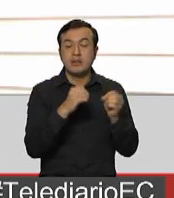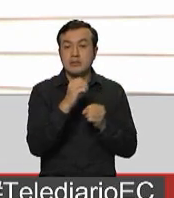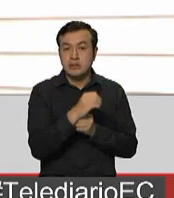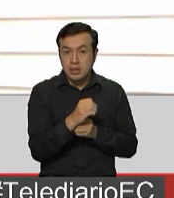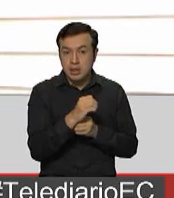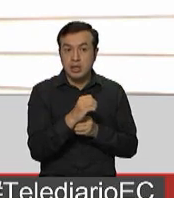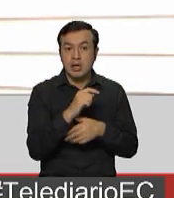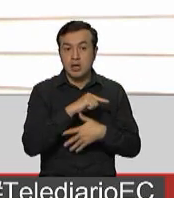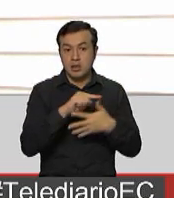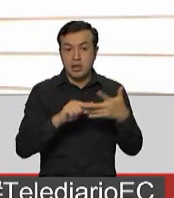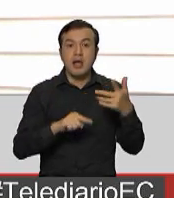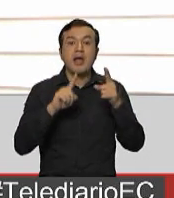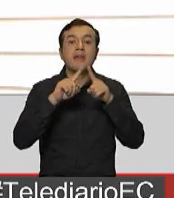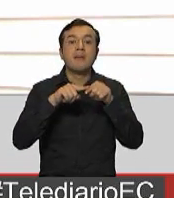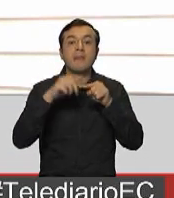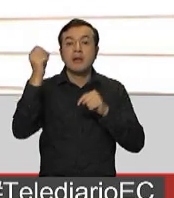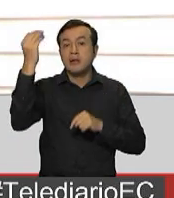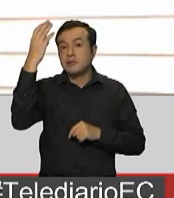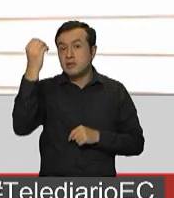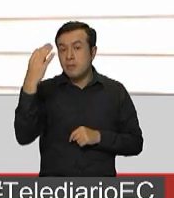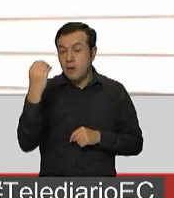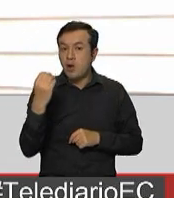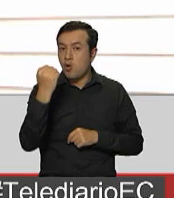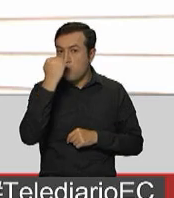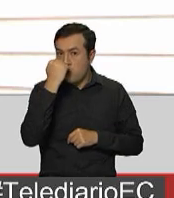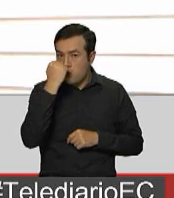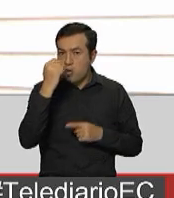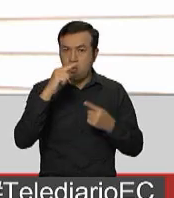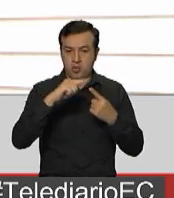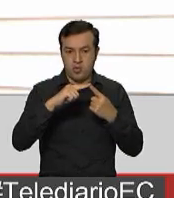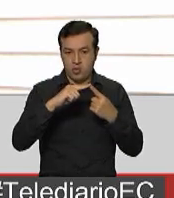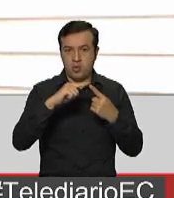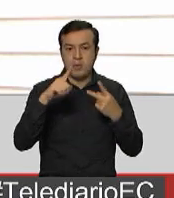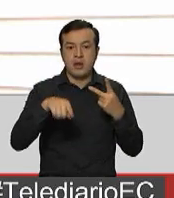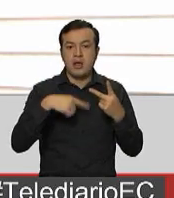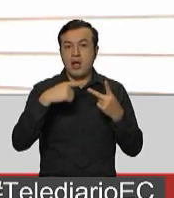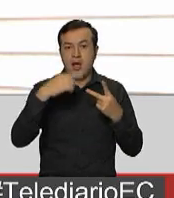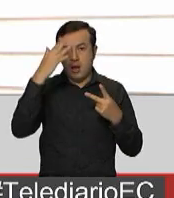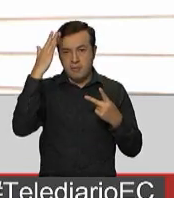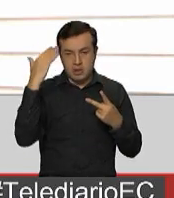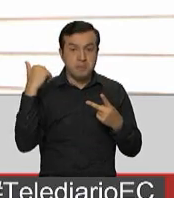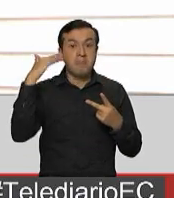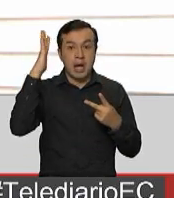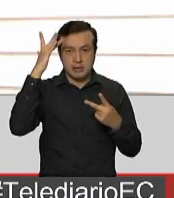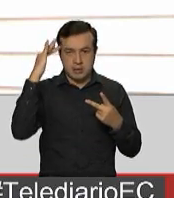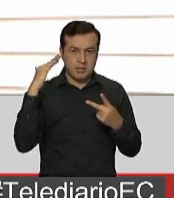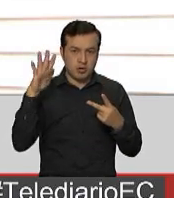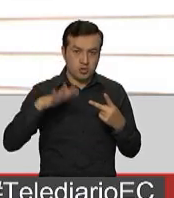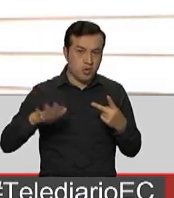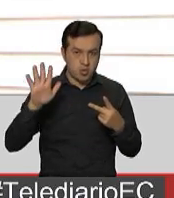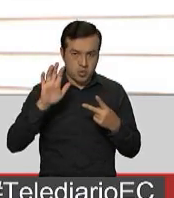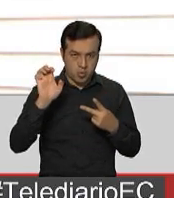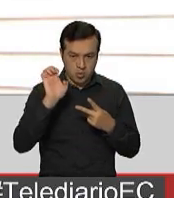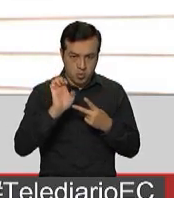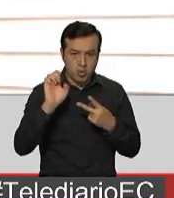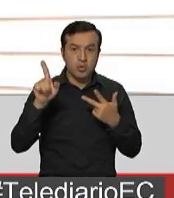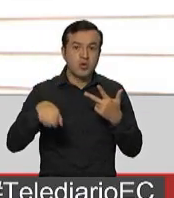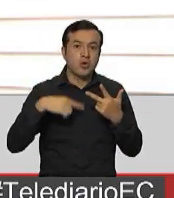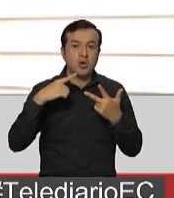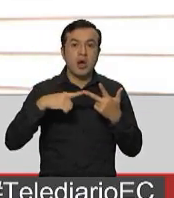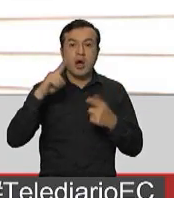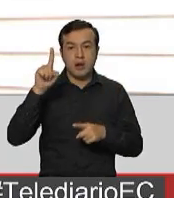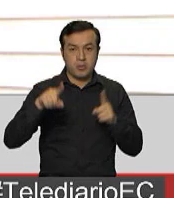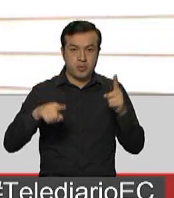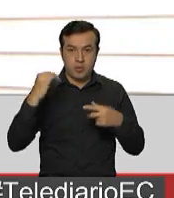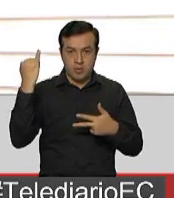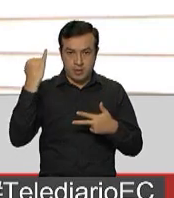están habilitados en el semáforo amarillo, que en este momento son la mayor cantidad de cantones a nivel nacional, y los que posteriormente